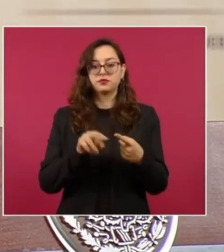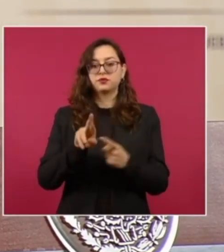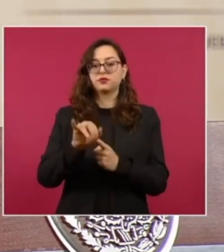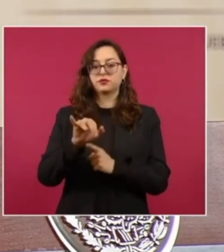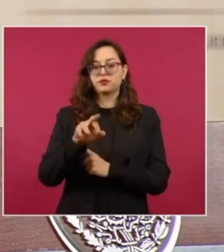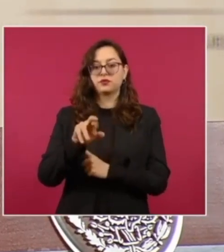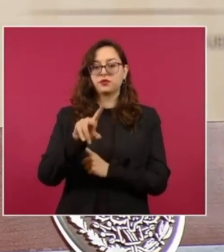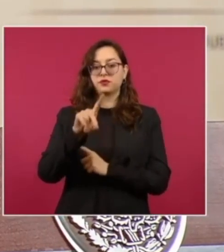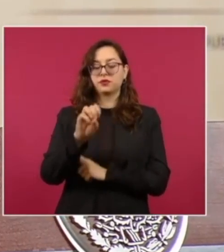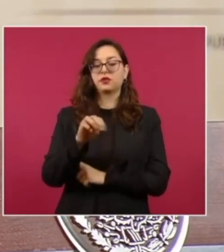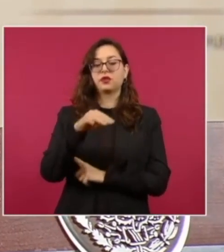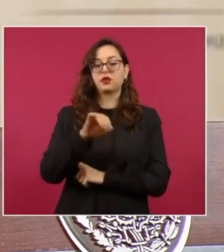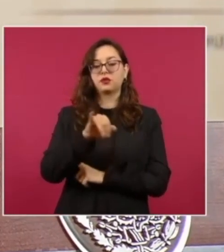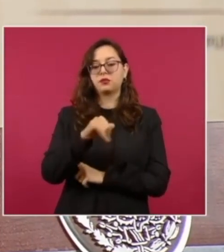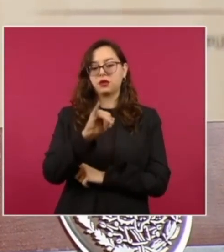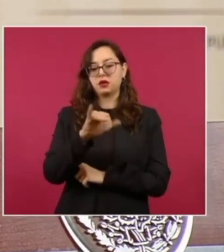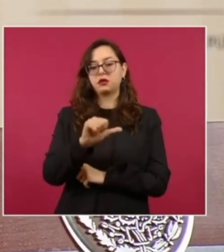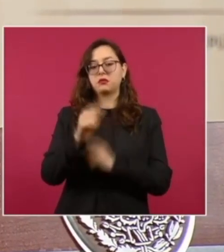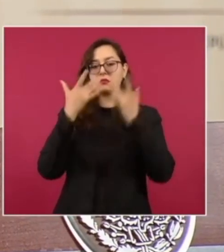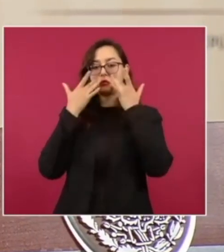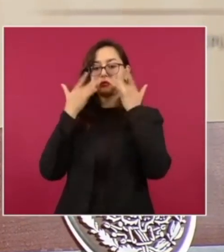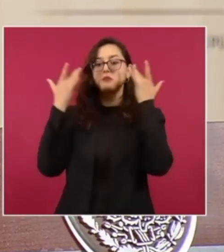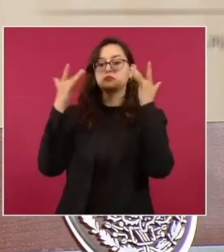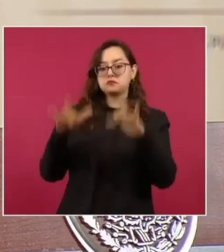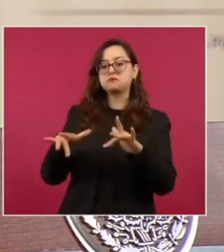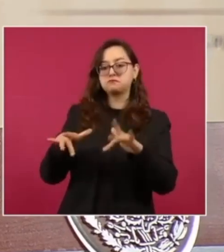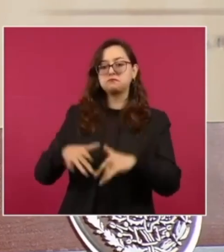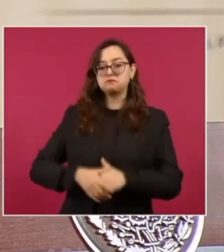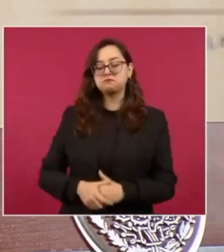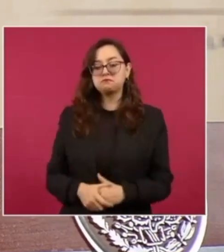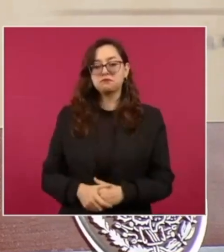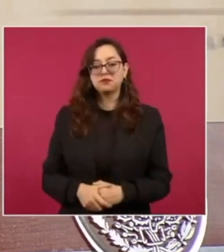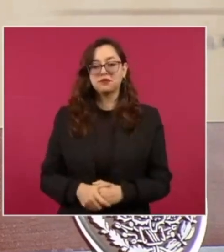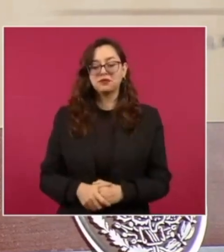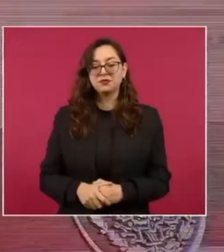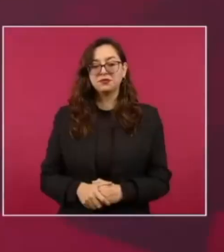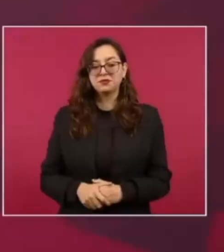Mejía. Ahora sí que